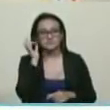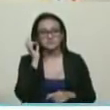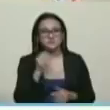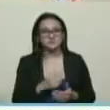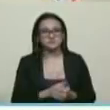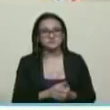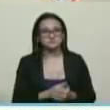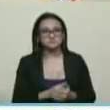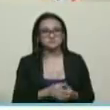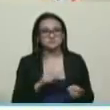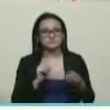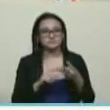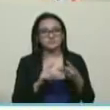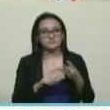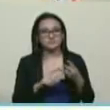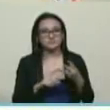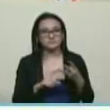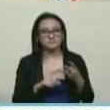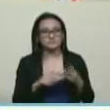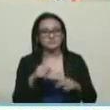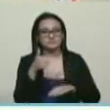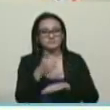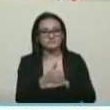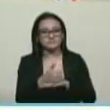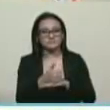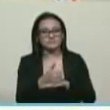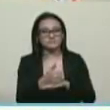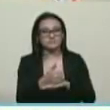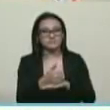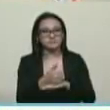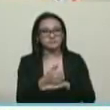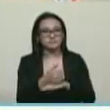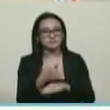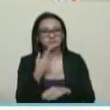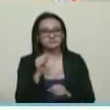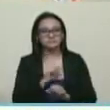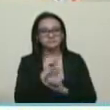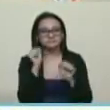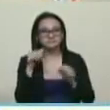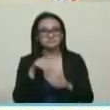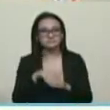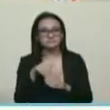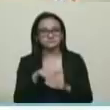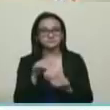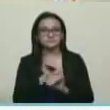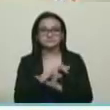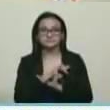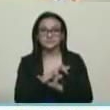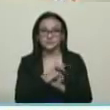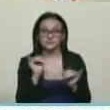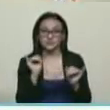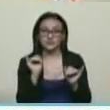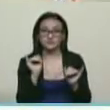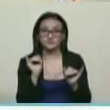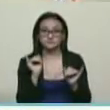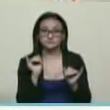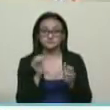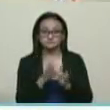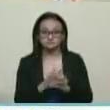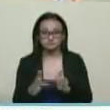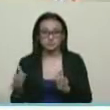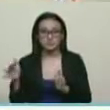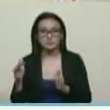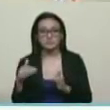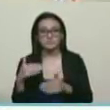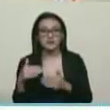en tercer lugar, la rectora Sandra Socorro Hernández dijo esta mañana que con esta elección culminaba una fase, un periodo